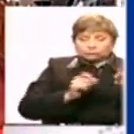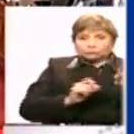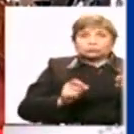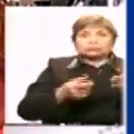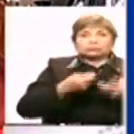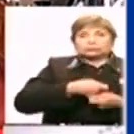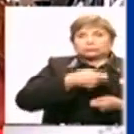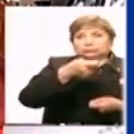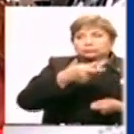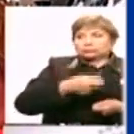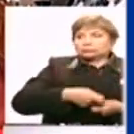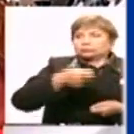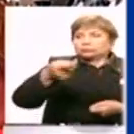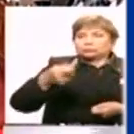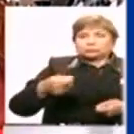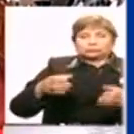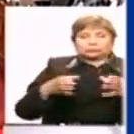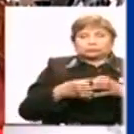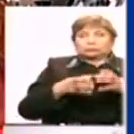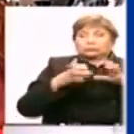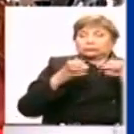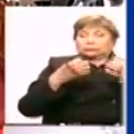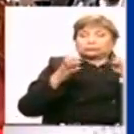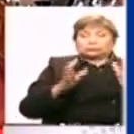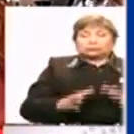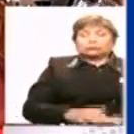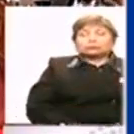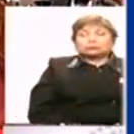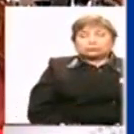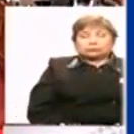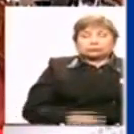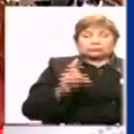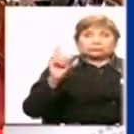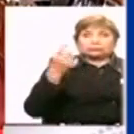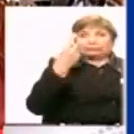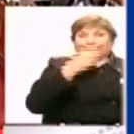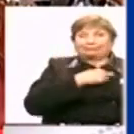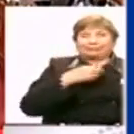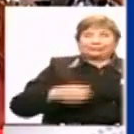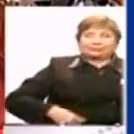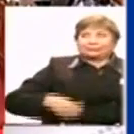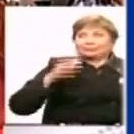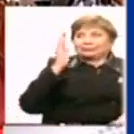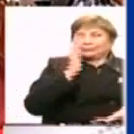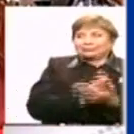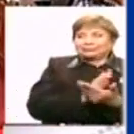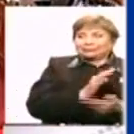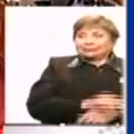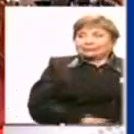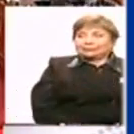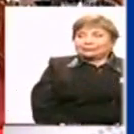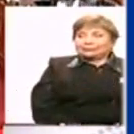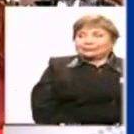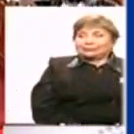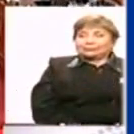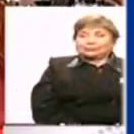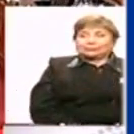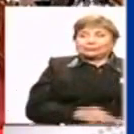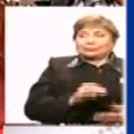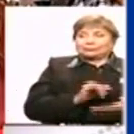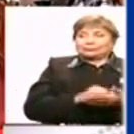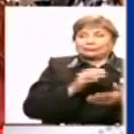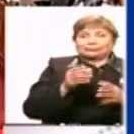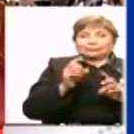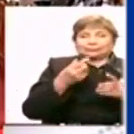un escenario que nos debe de permitir llamarnos a la reflexión a nosotros mismos, ¿eh? Porque creo que eso corresponde en esta etapa.